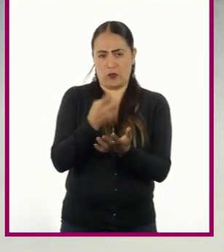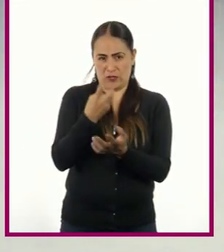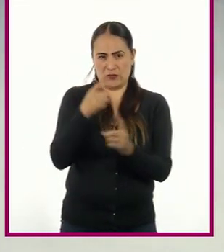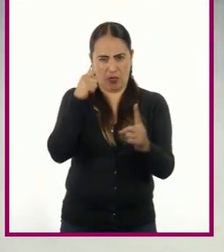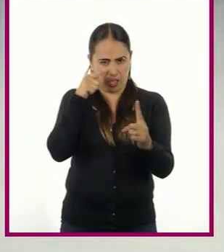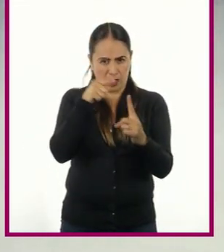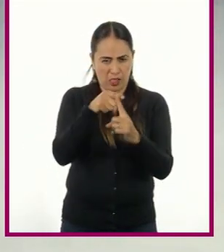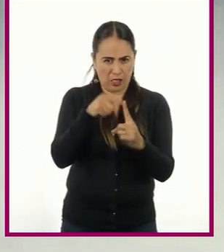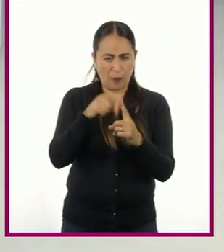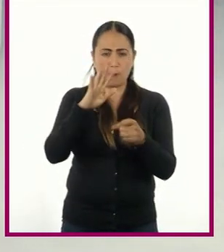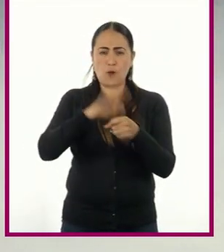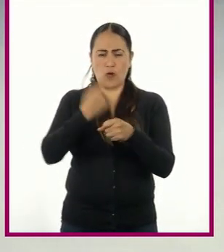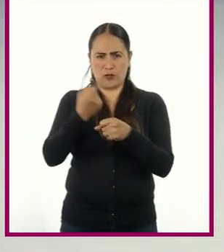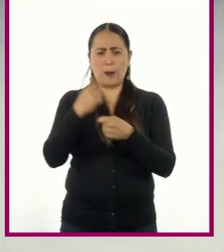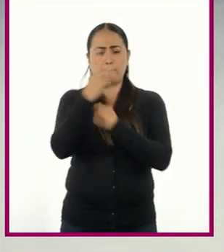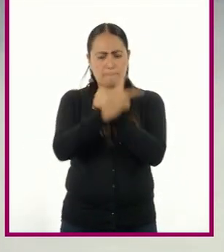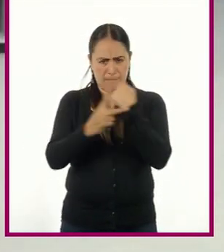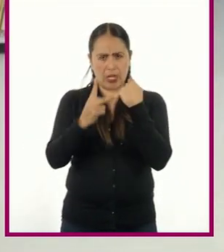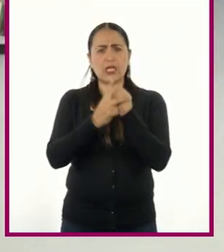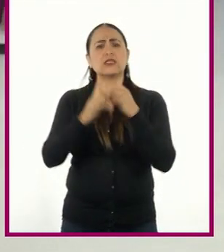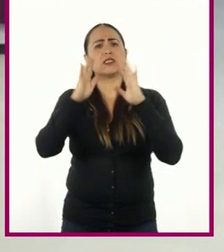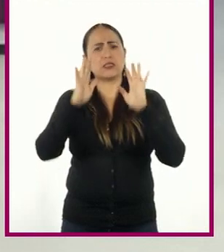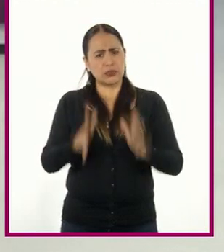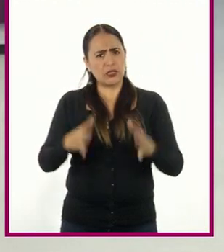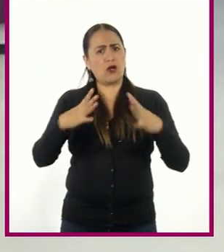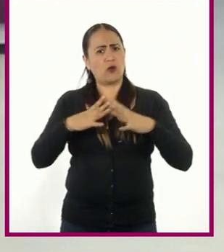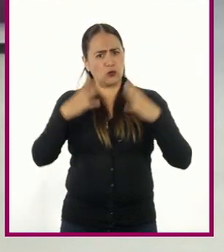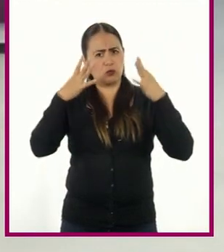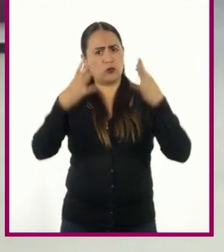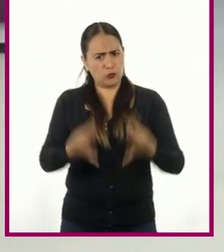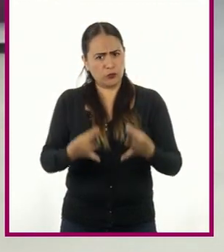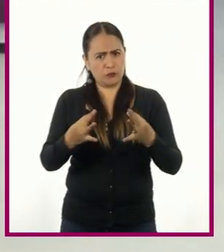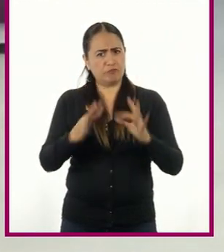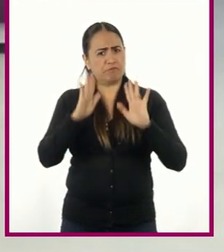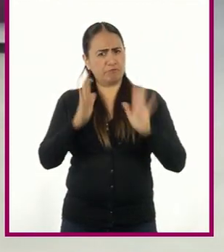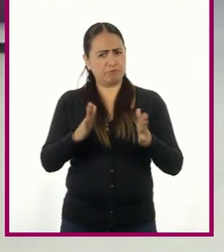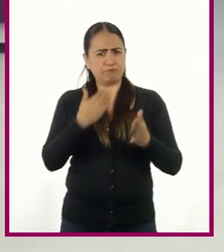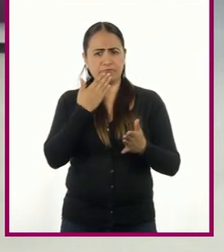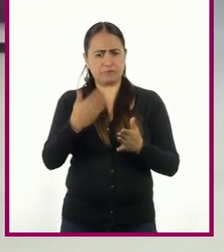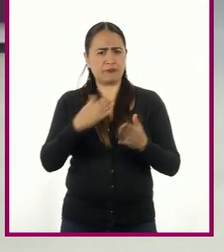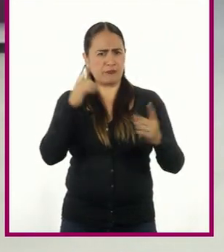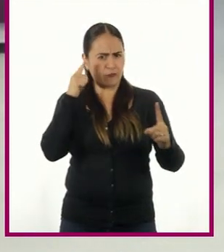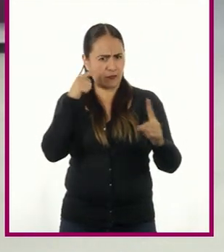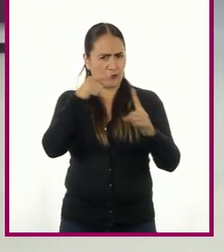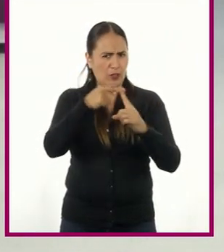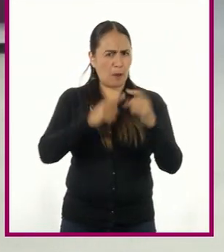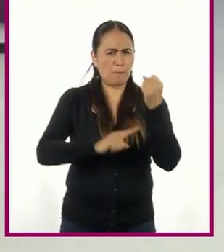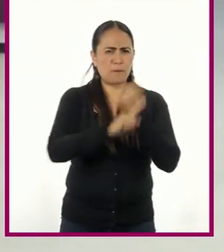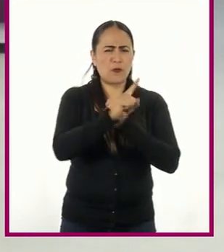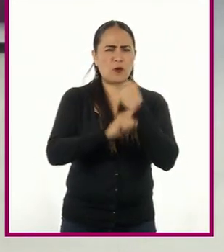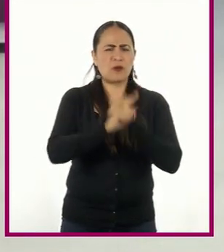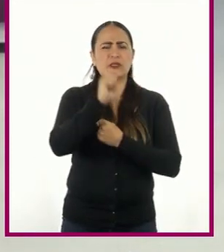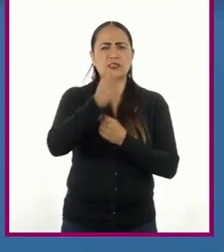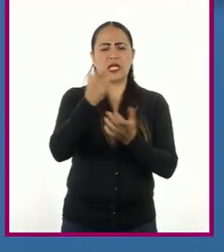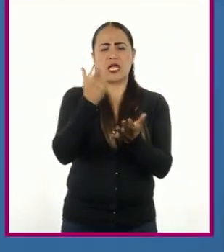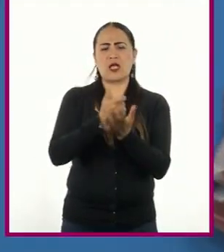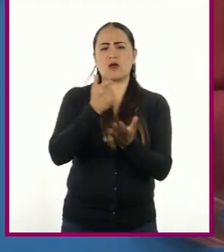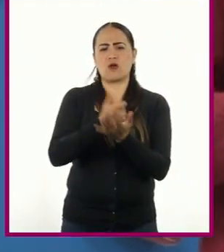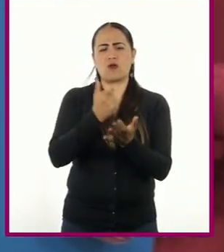se trata de naciones ya constituidas cuyas preocupaciones centrales se fundamentan en el desarrollo